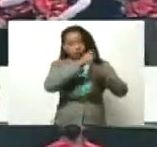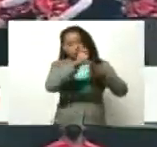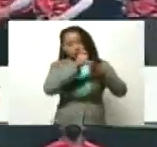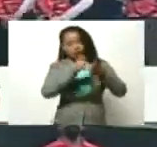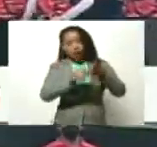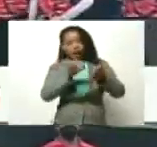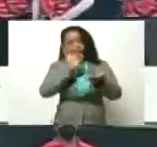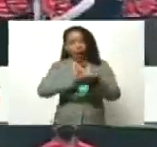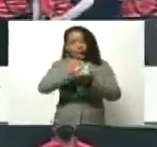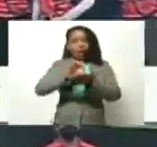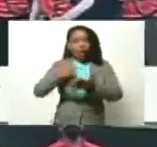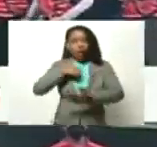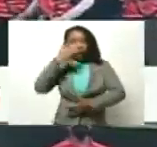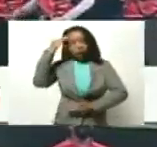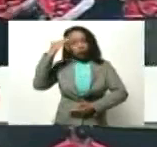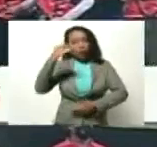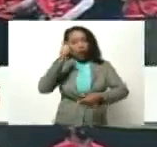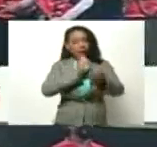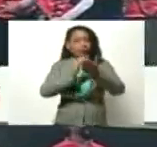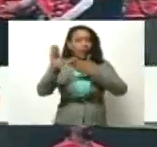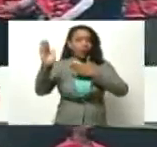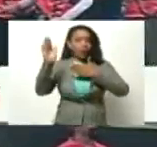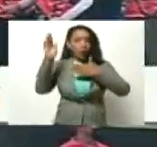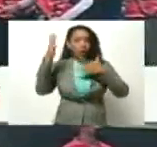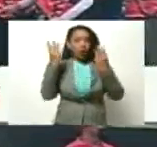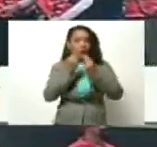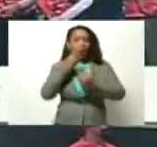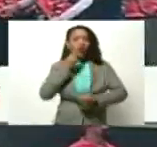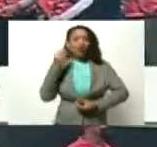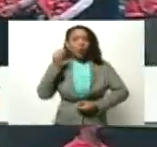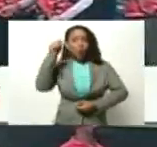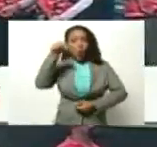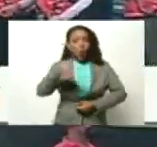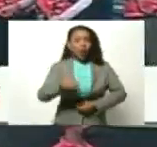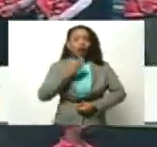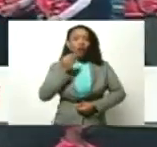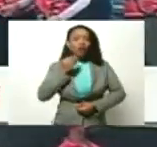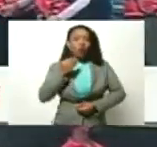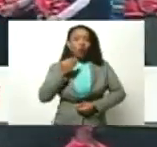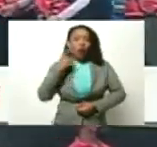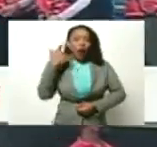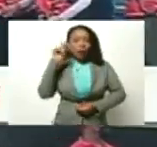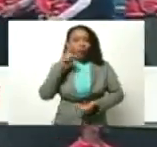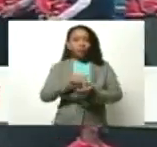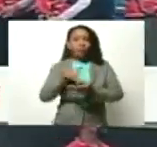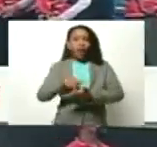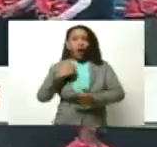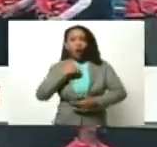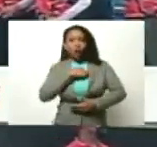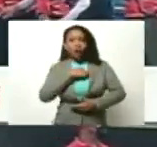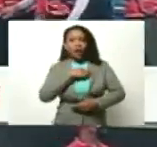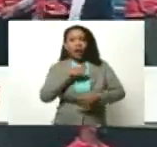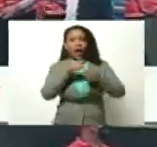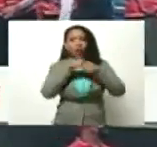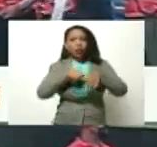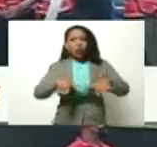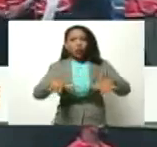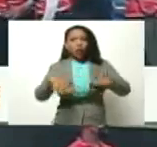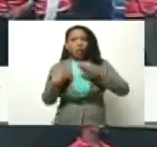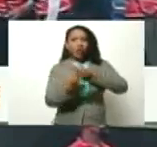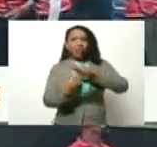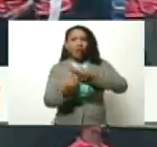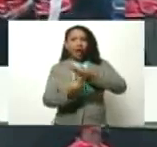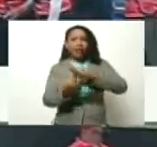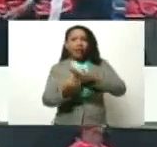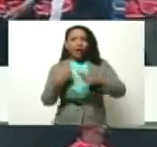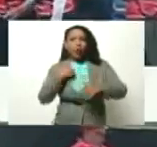estratégica en nuestro comandante eterno con la juventud hoy la juventud está presente en nuestras estructuras en